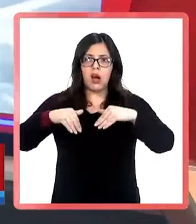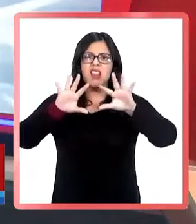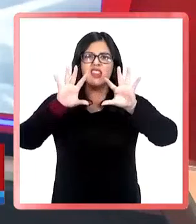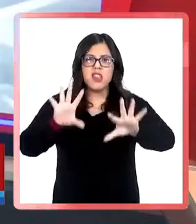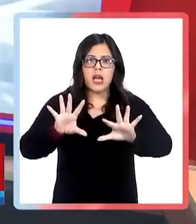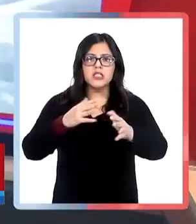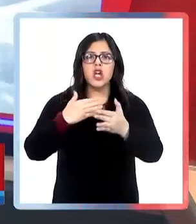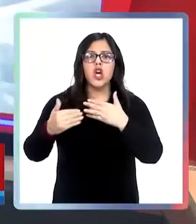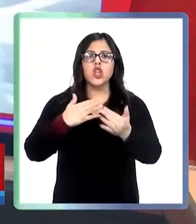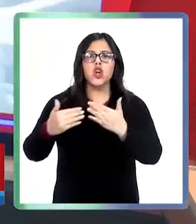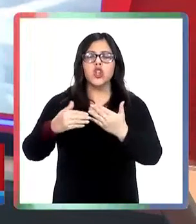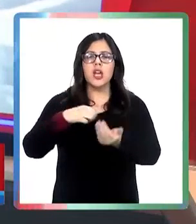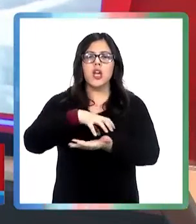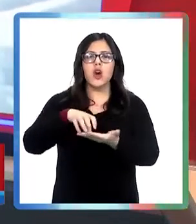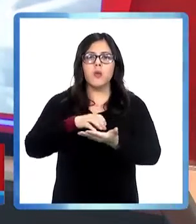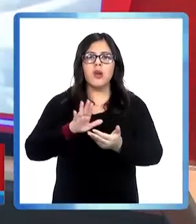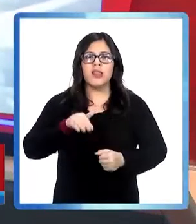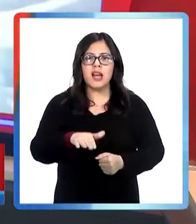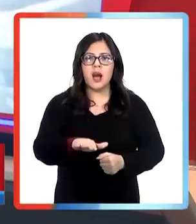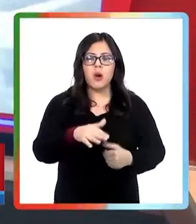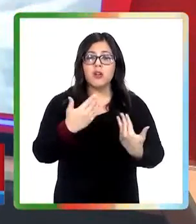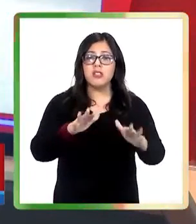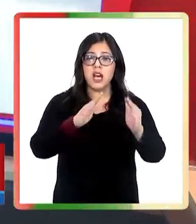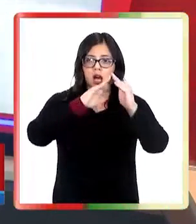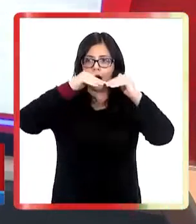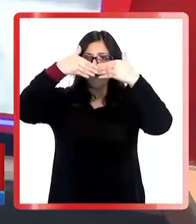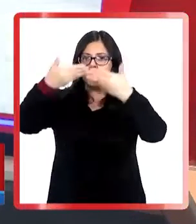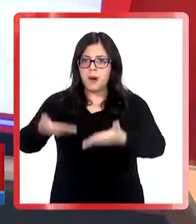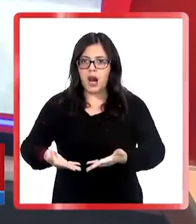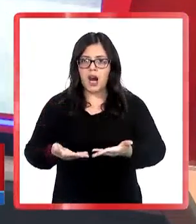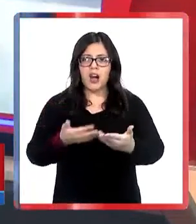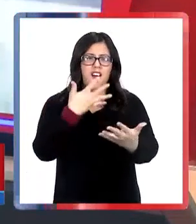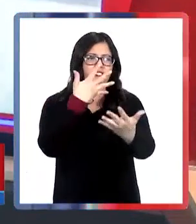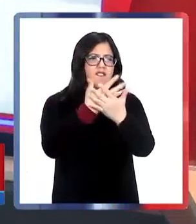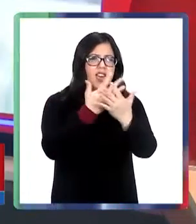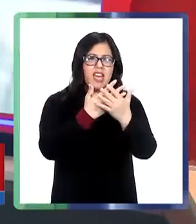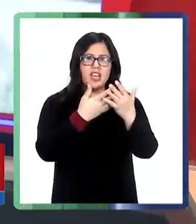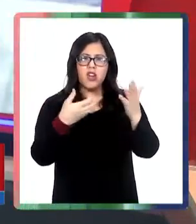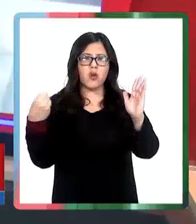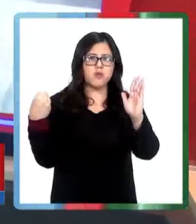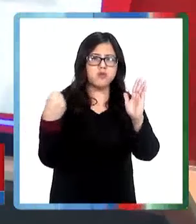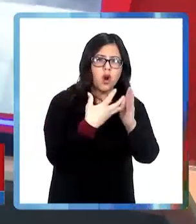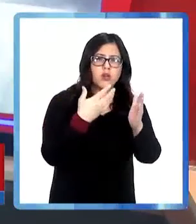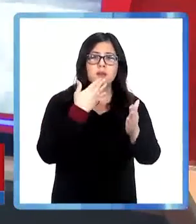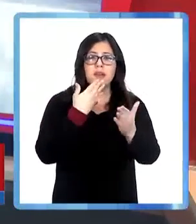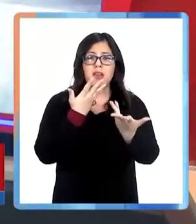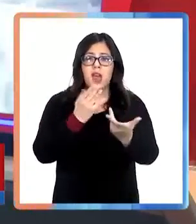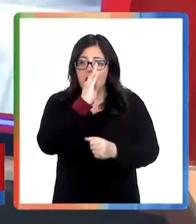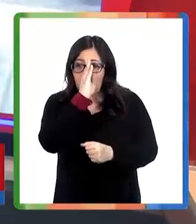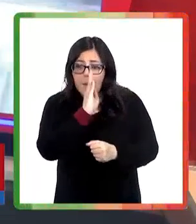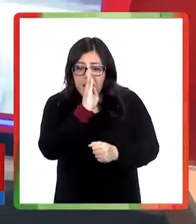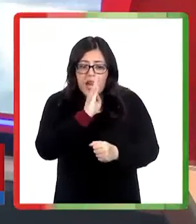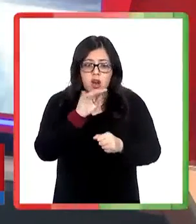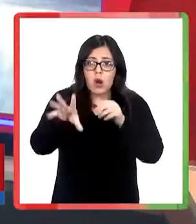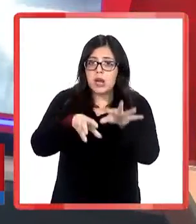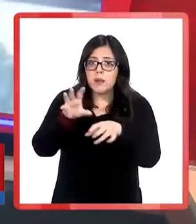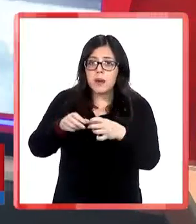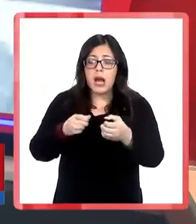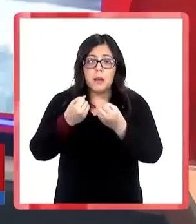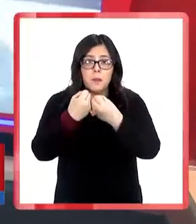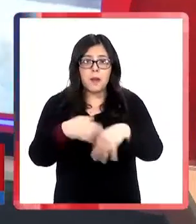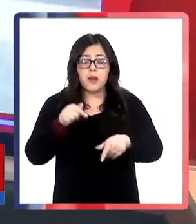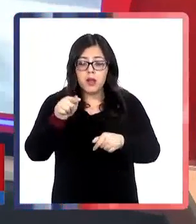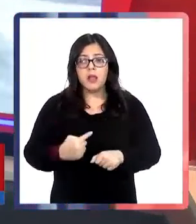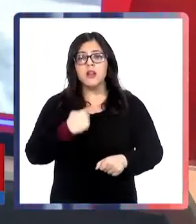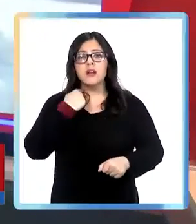del Sur de la comuna de Talcahuano. Hubo voladuras de techos, latas, vidrios rotos e incluso mascotas perdidas. Esta zona ya había